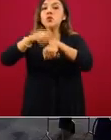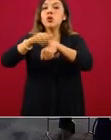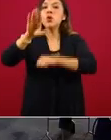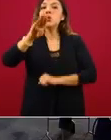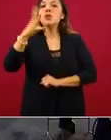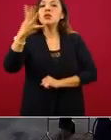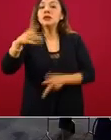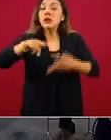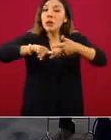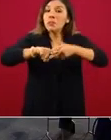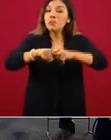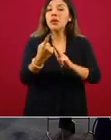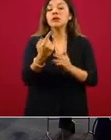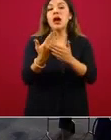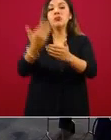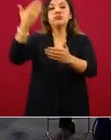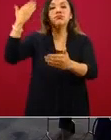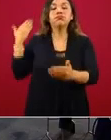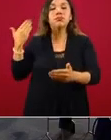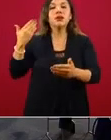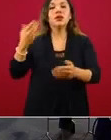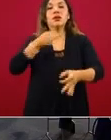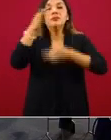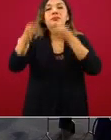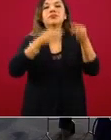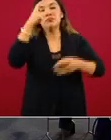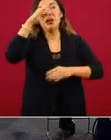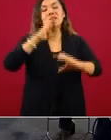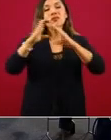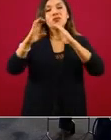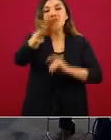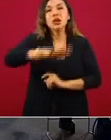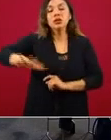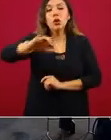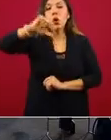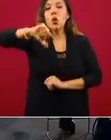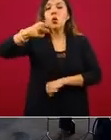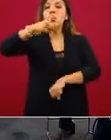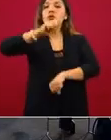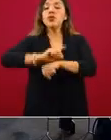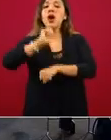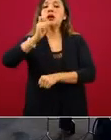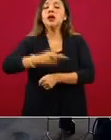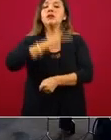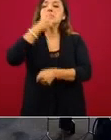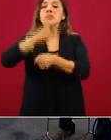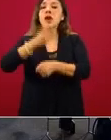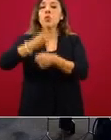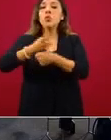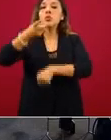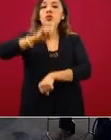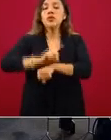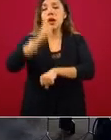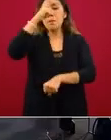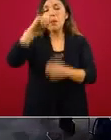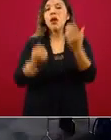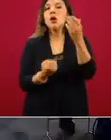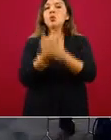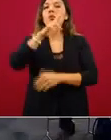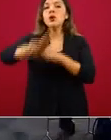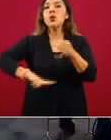desde que iniciaron estos espacios de comunicación, y el día de hoy es el segundo día de la